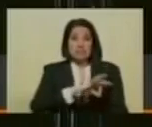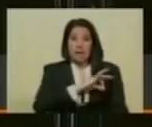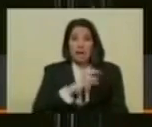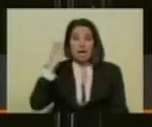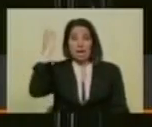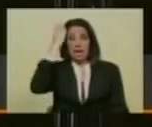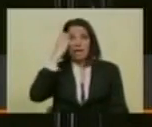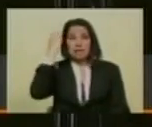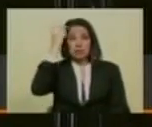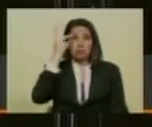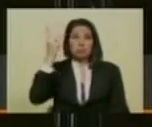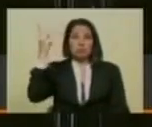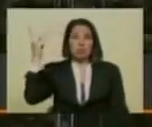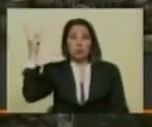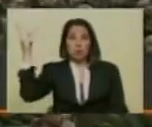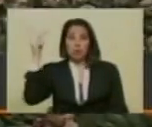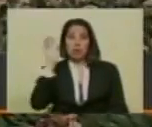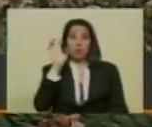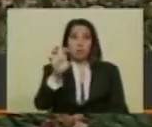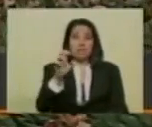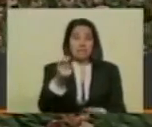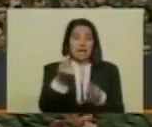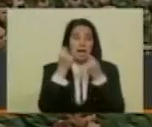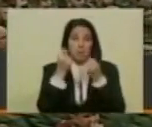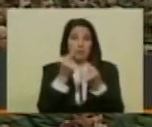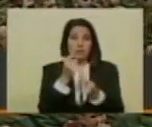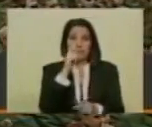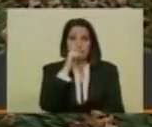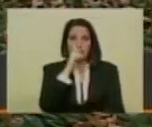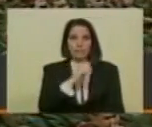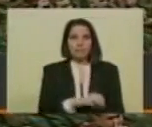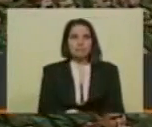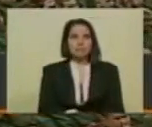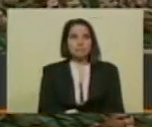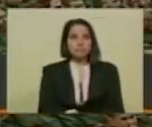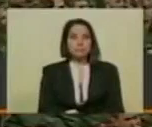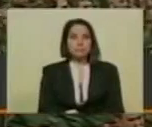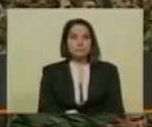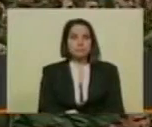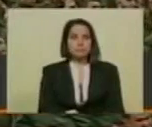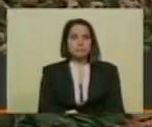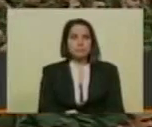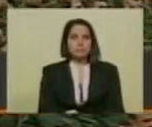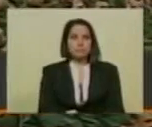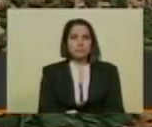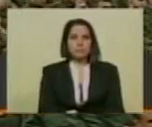ético, psicológico de una nación. Jamás se había martirizado tanto.